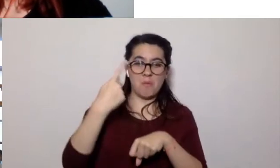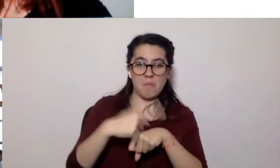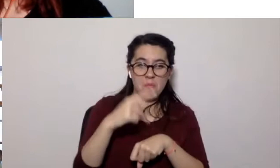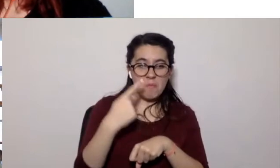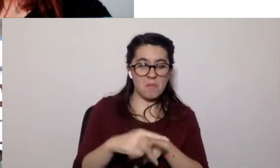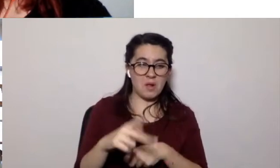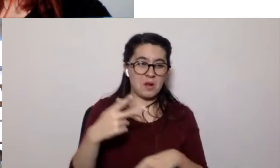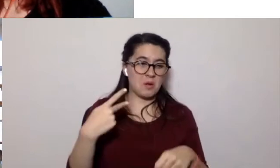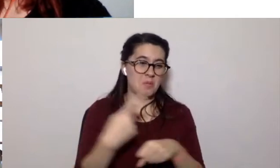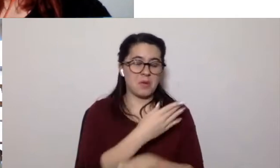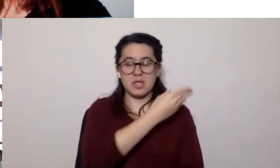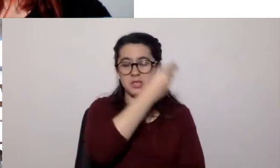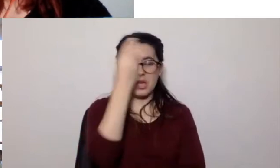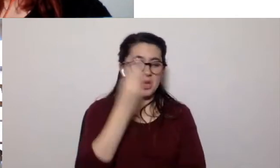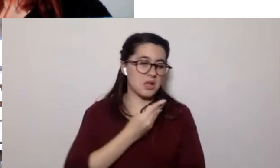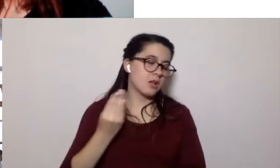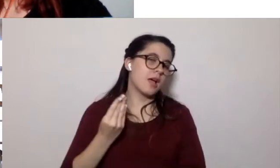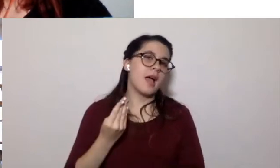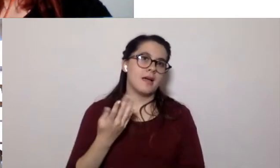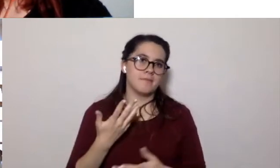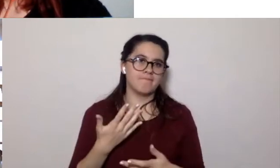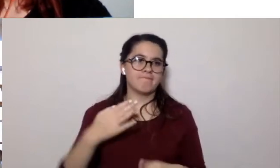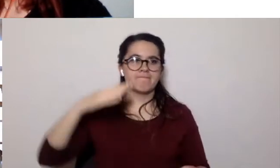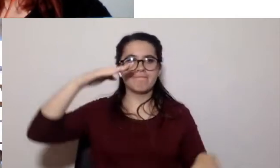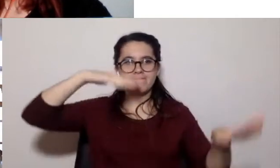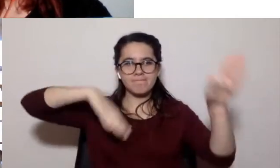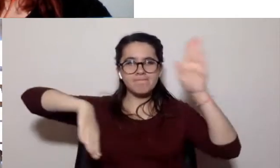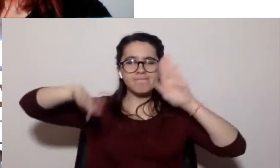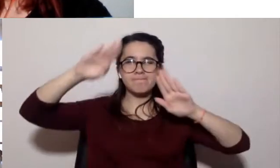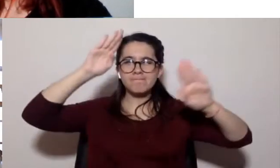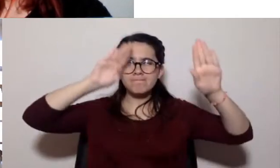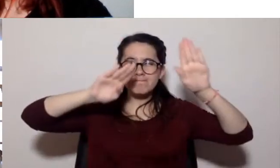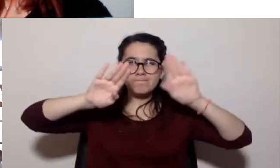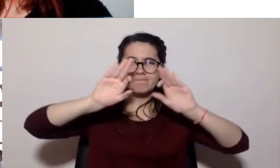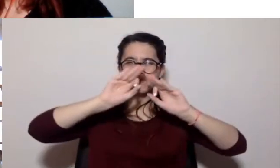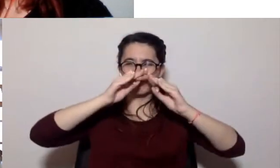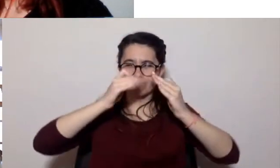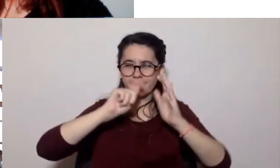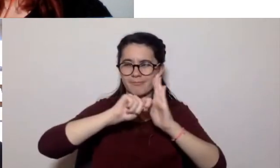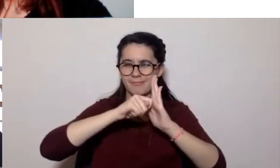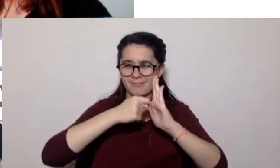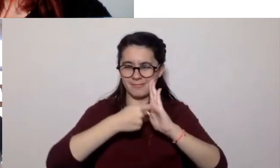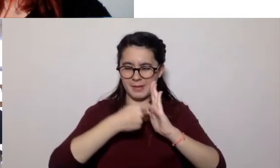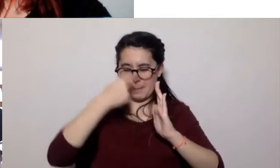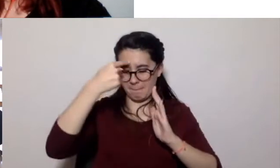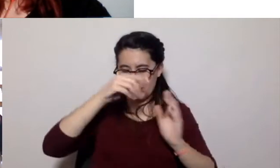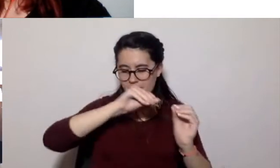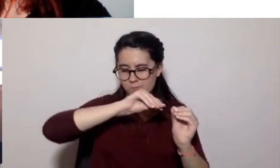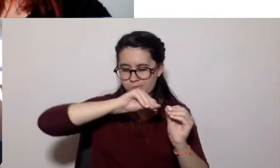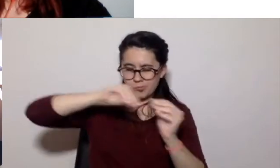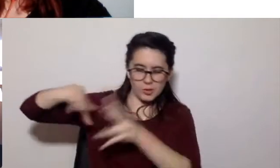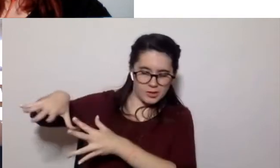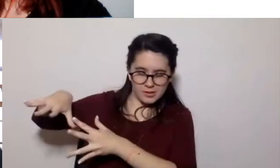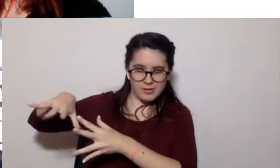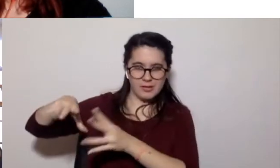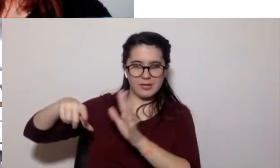Esto puede ayudarte a quitar la atención de ese pensamiento que ya te llevó a pensar que está tu hija